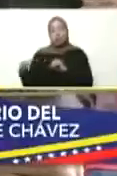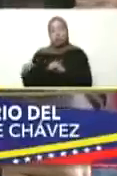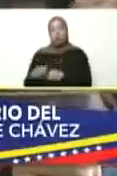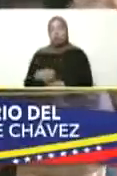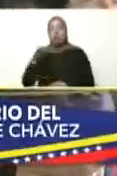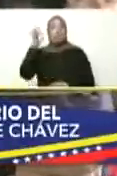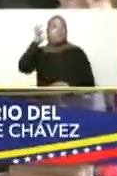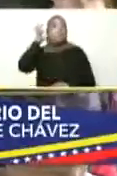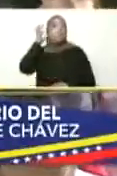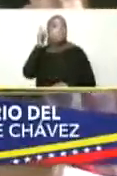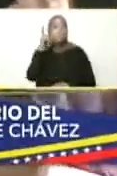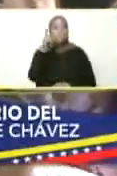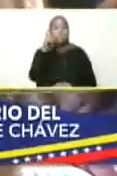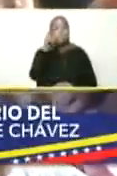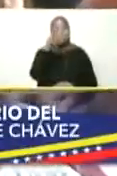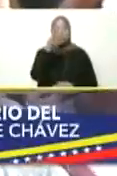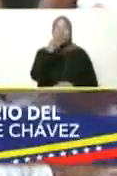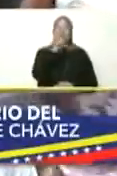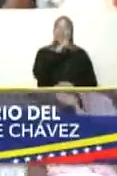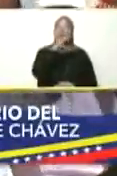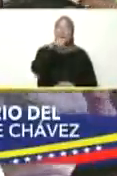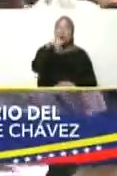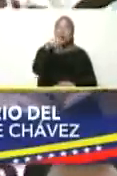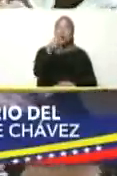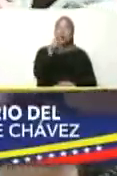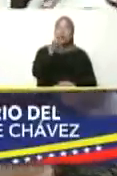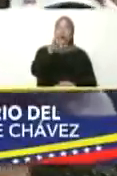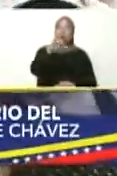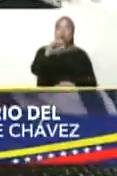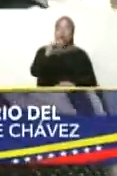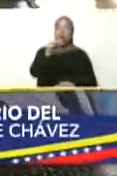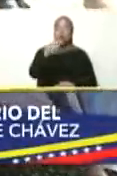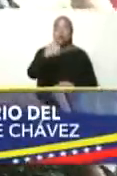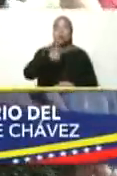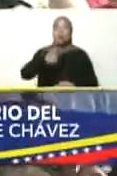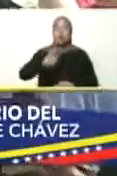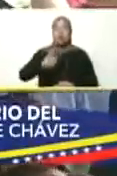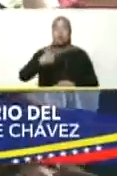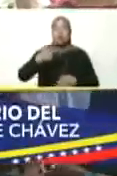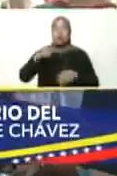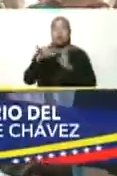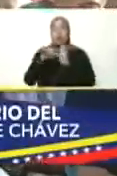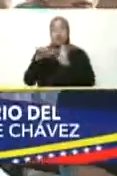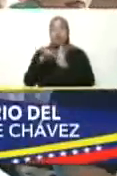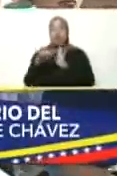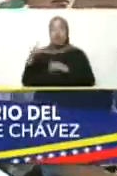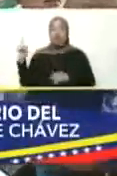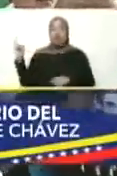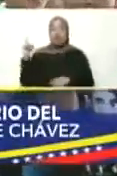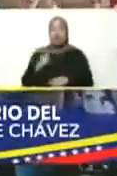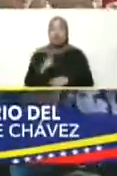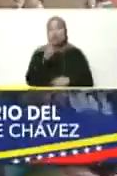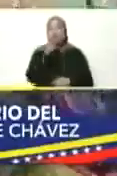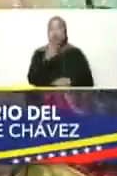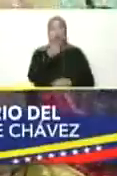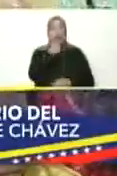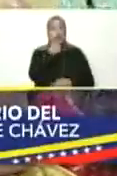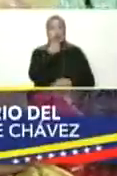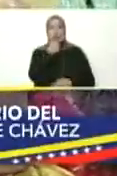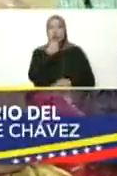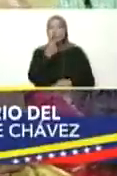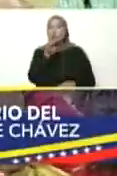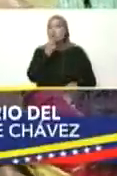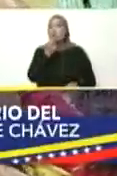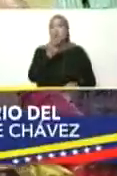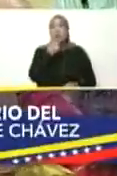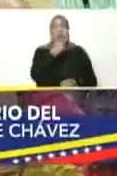María, déjame felicitarte porque yo aterricé en Araure, que está más cerca de aquí, y Araure está